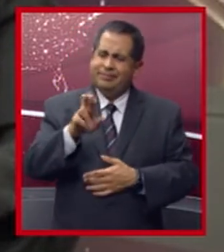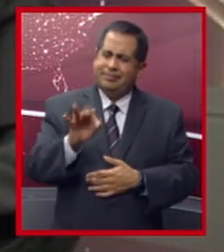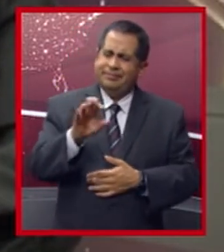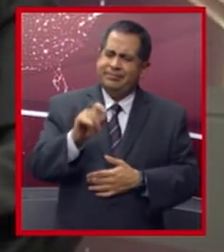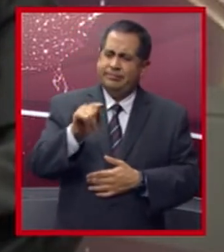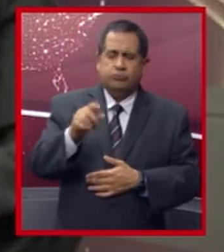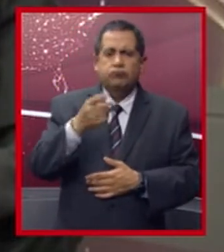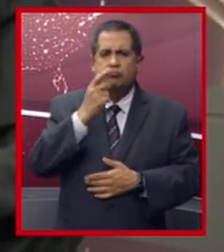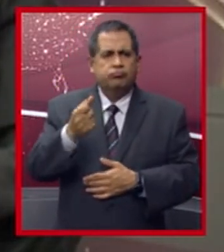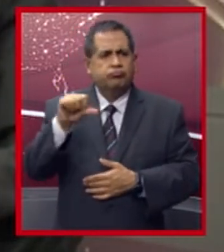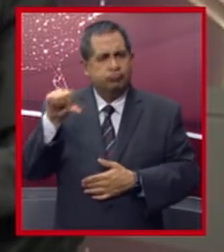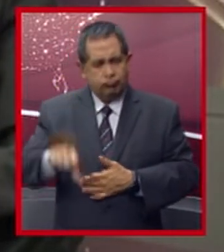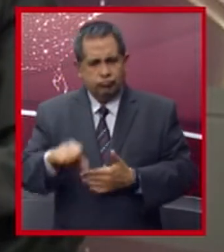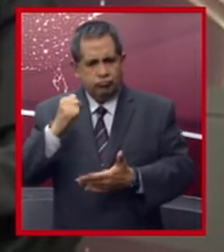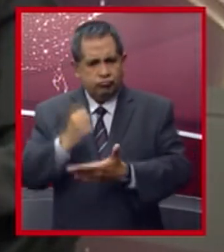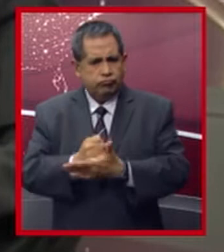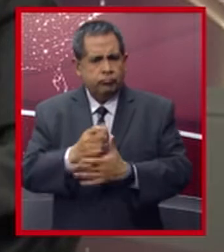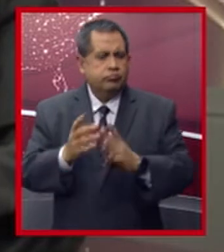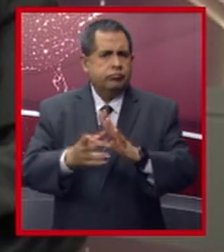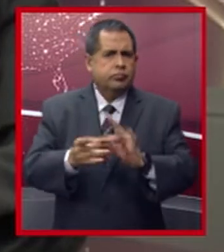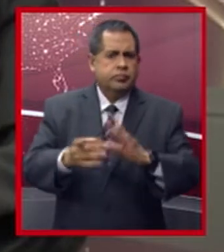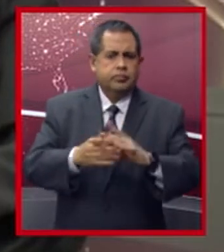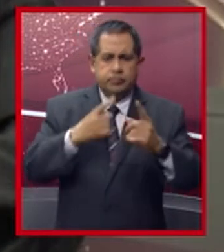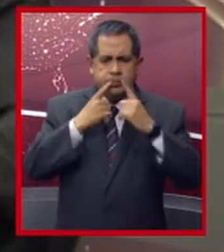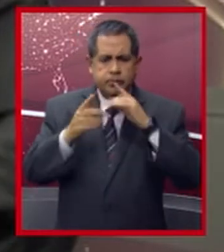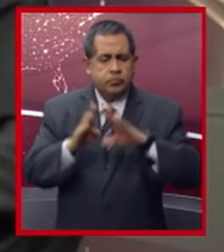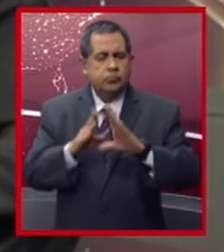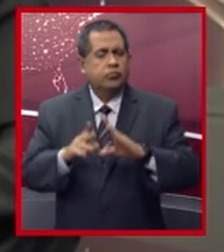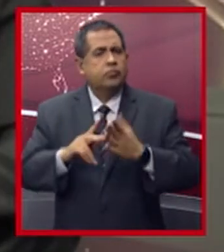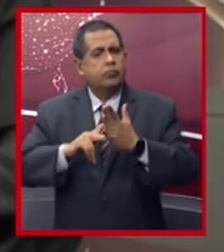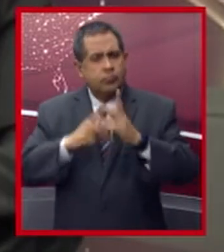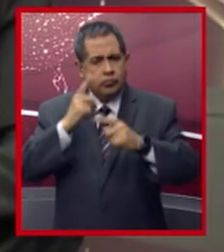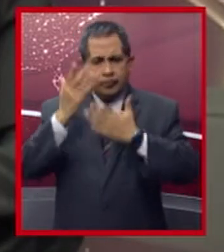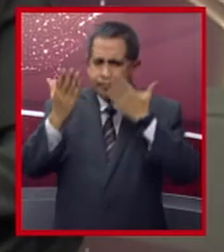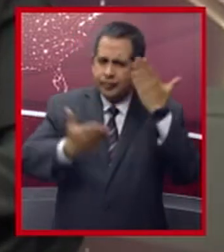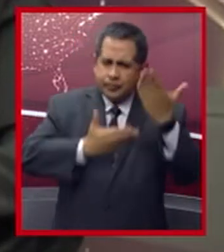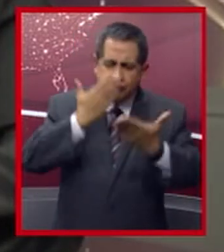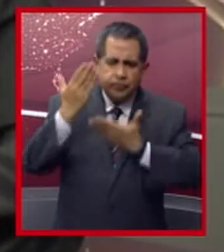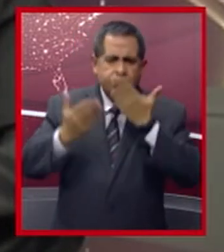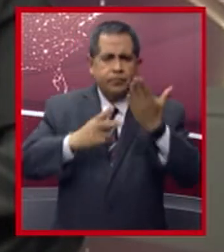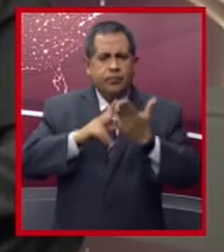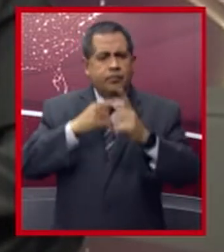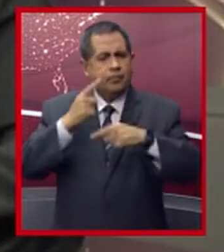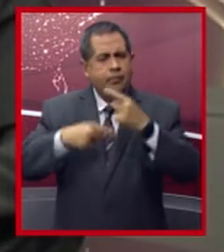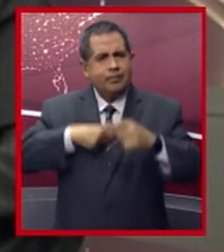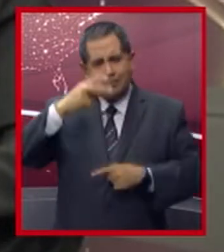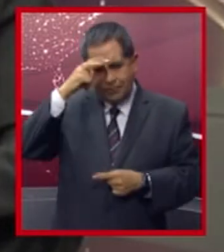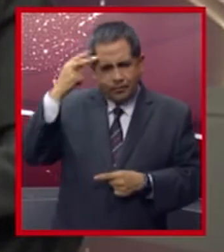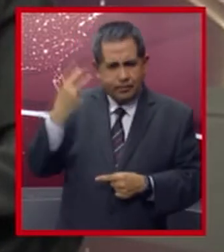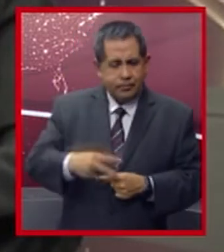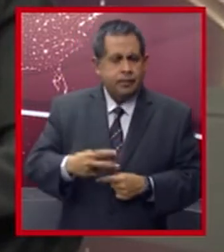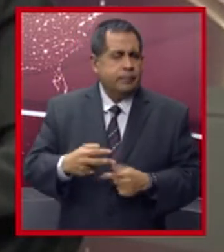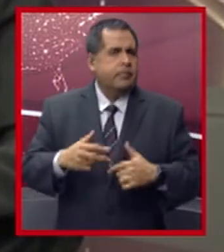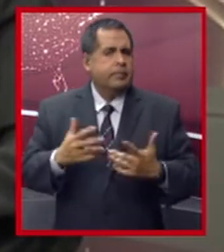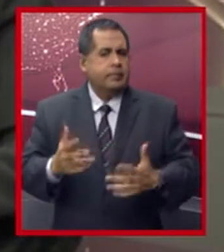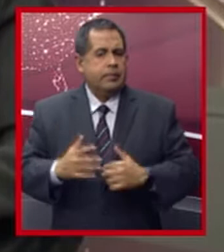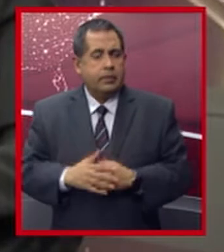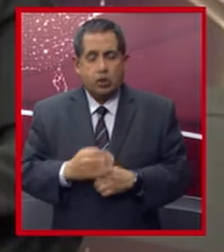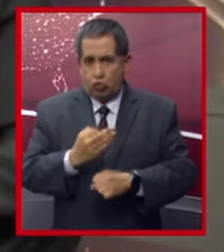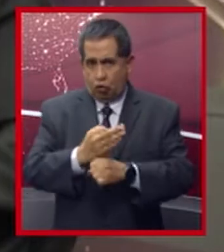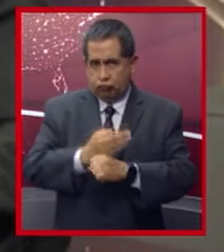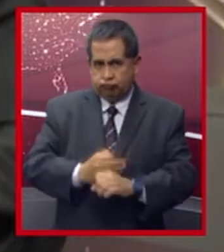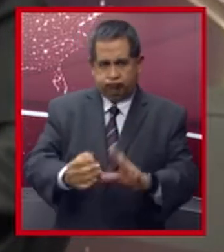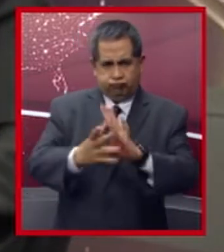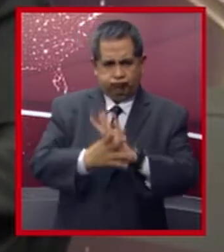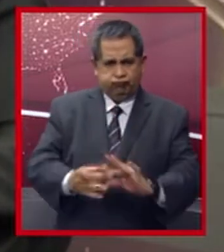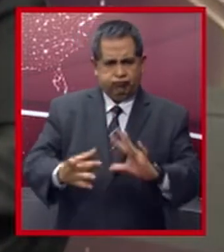tiene cierto tiempo para aprobar. Y tiene que ver con la revalidación de estudios de mexicanos o extranjeros, en fin, vamos a hablar de